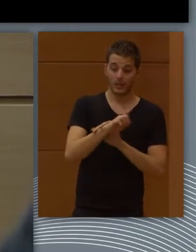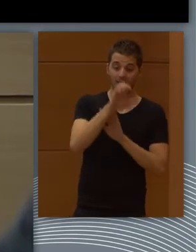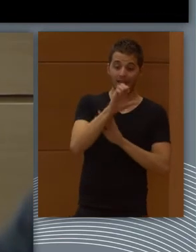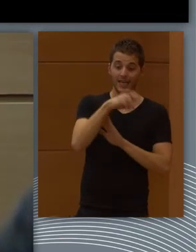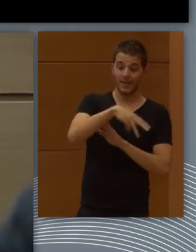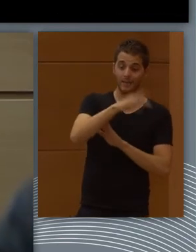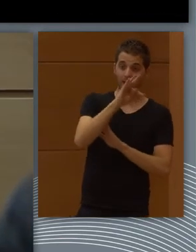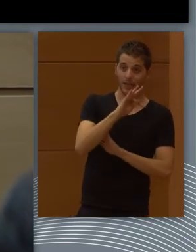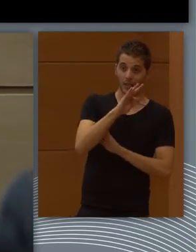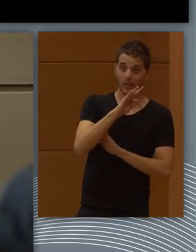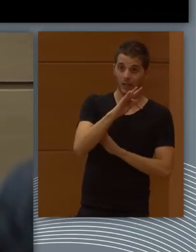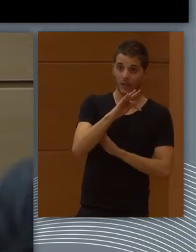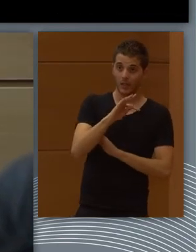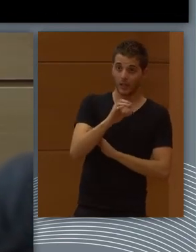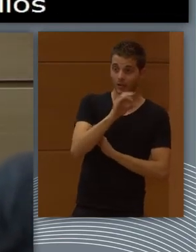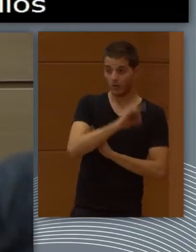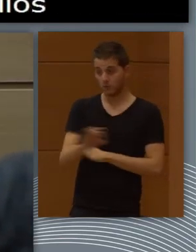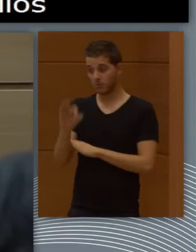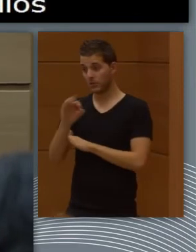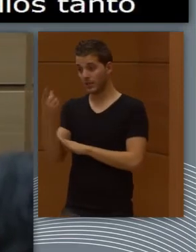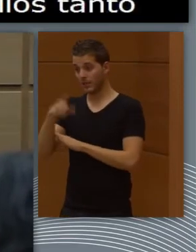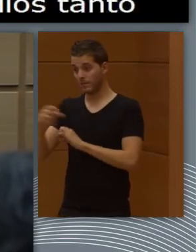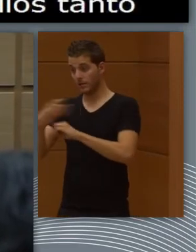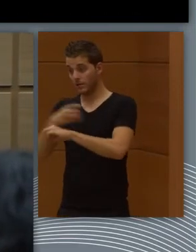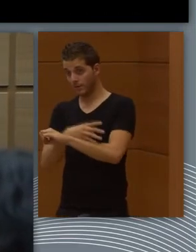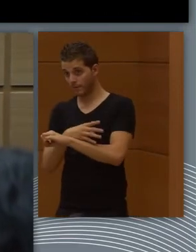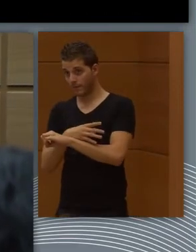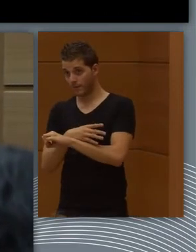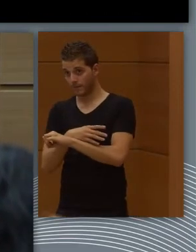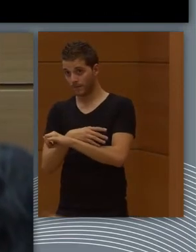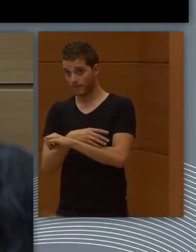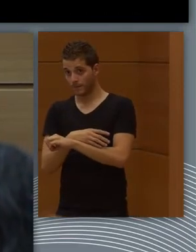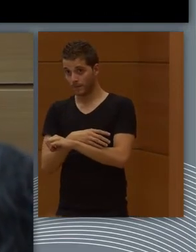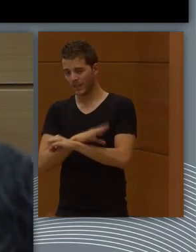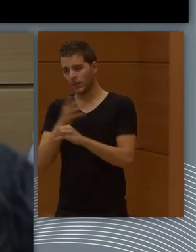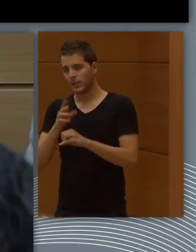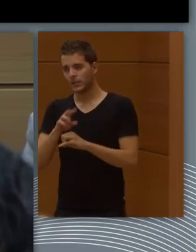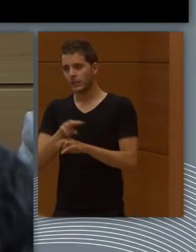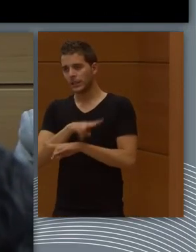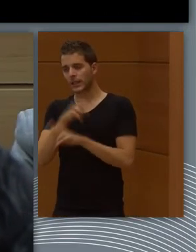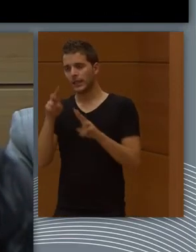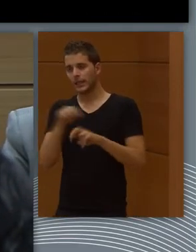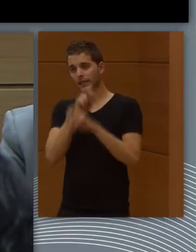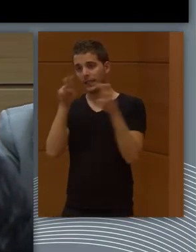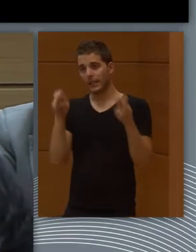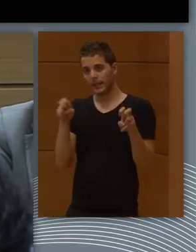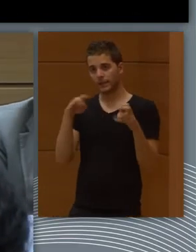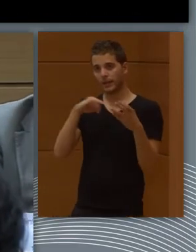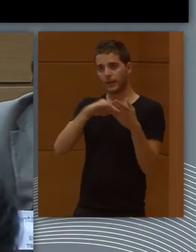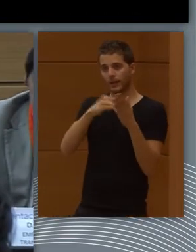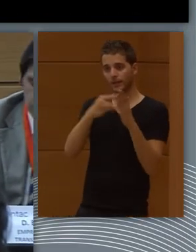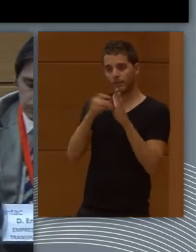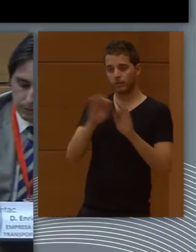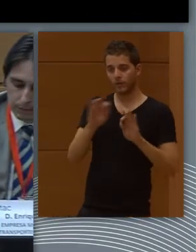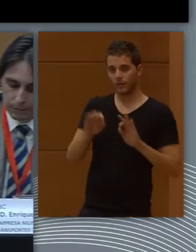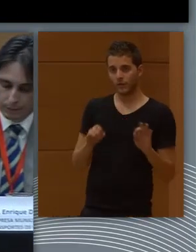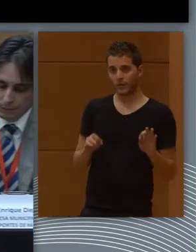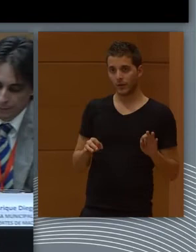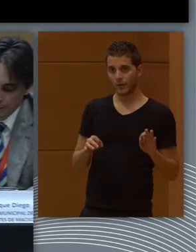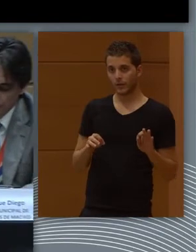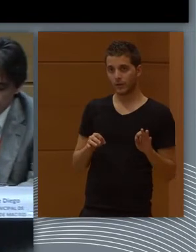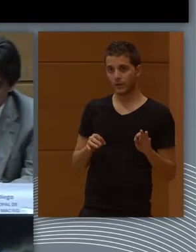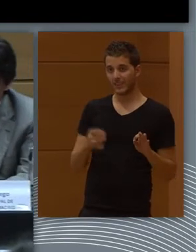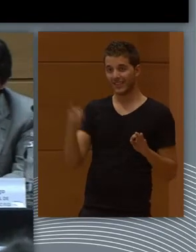EMT como por Renfe. Y luego, dentro del tema de los planificadores, el tema de